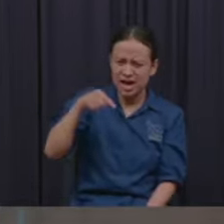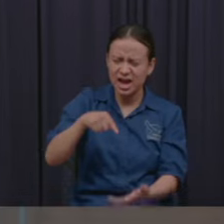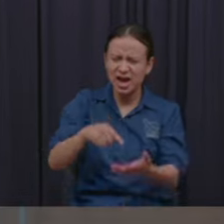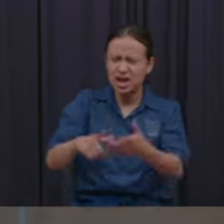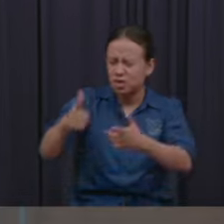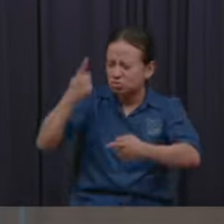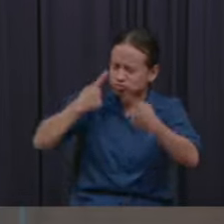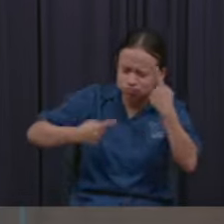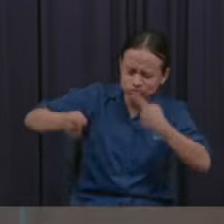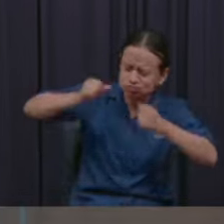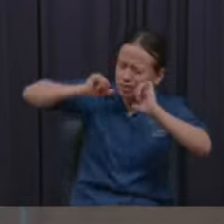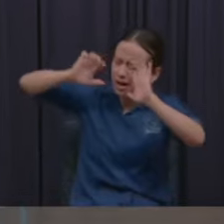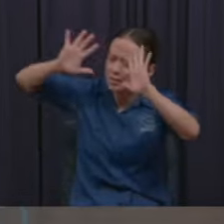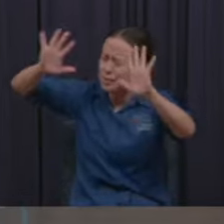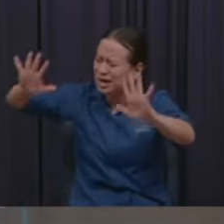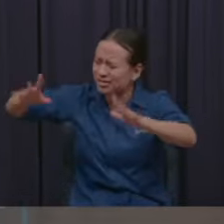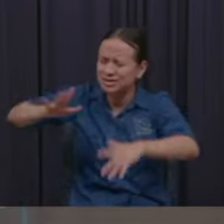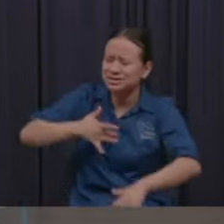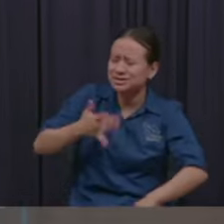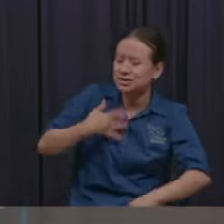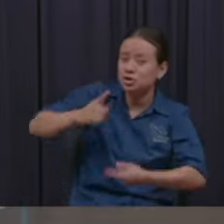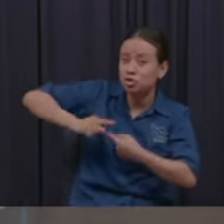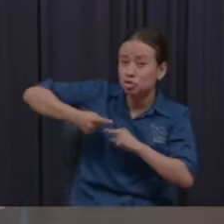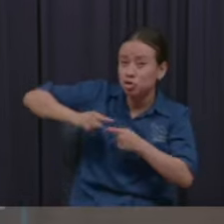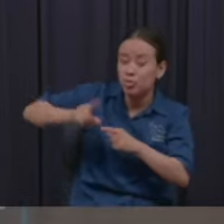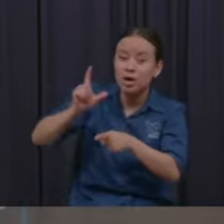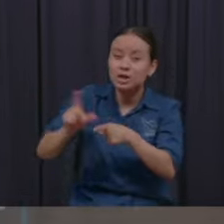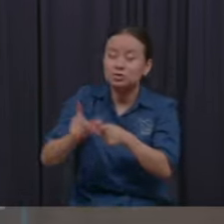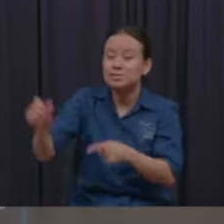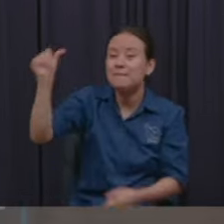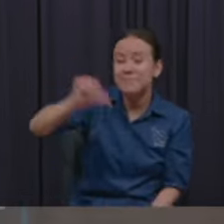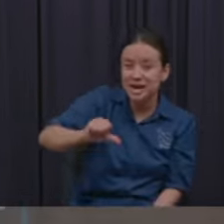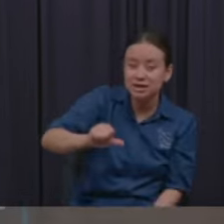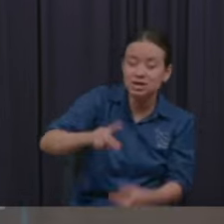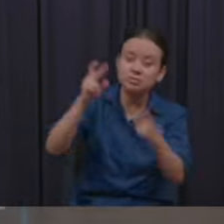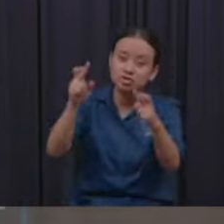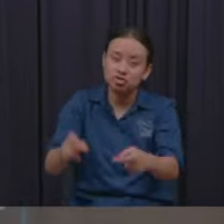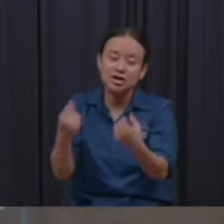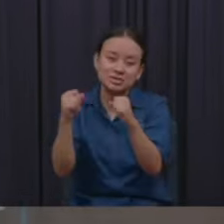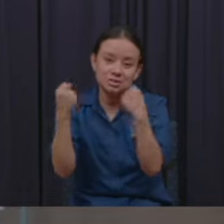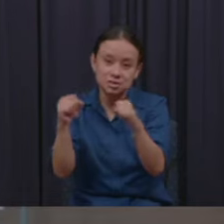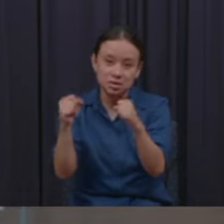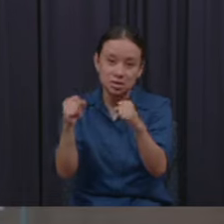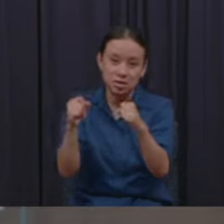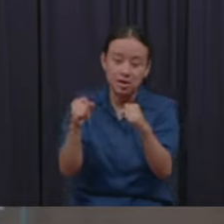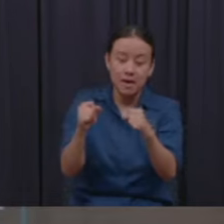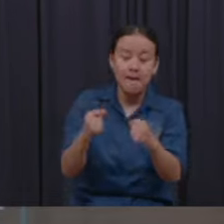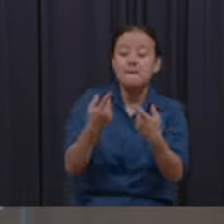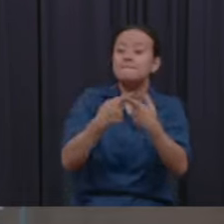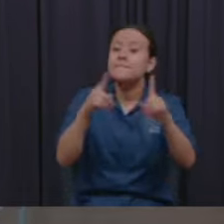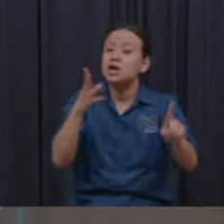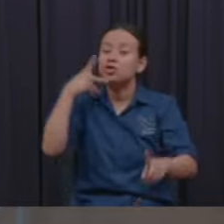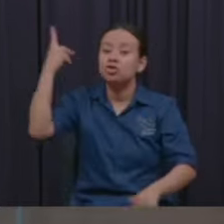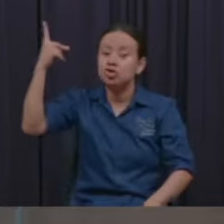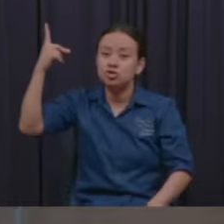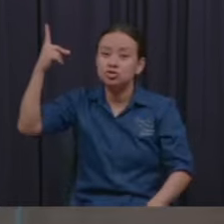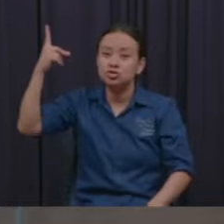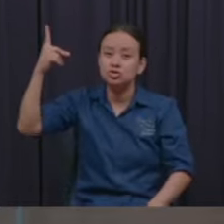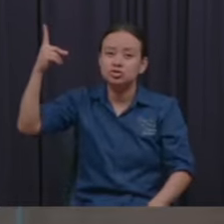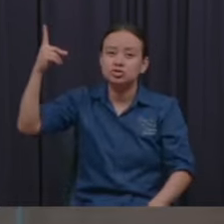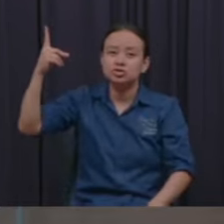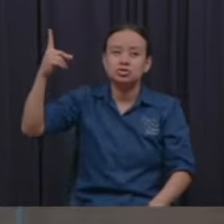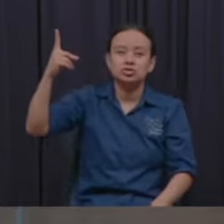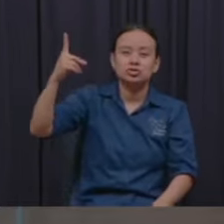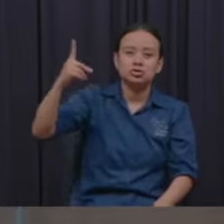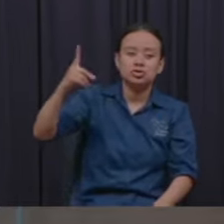sentía, hermanos amados, dolor por lo que la gente hacía, Lot permitió que esa maldad infectara su casa. Yo voy a